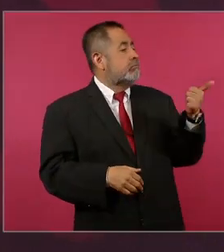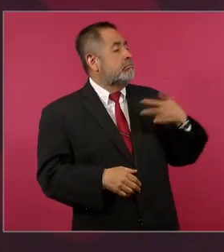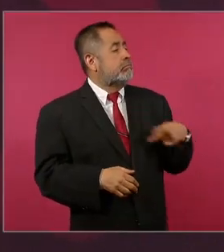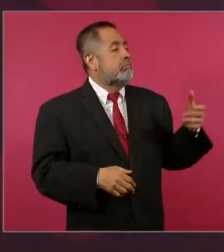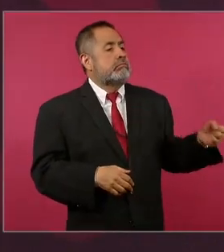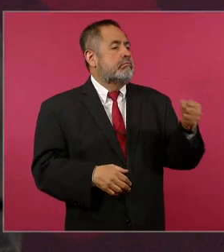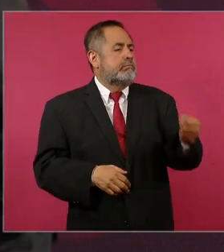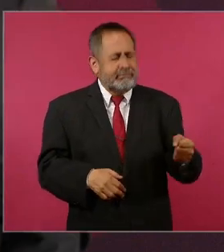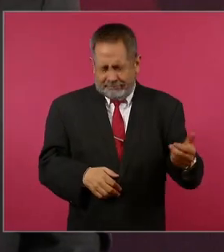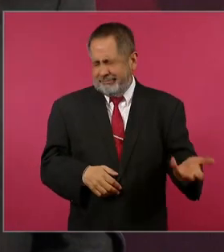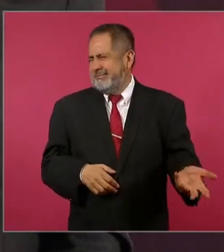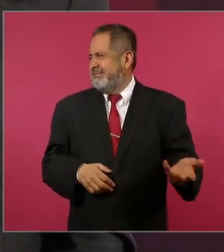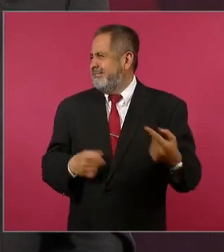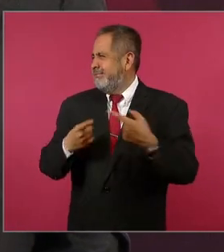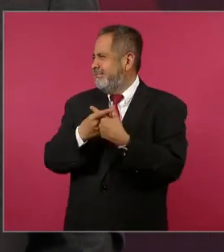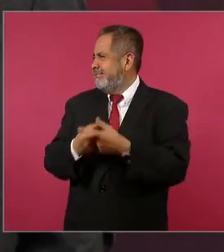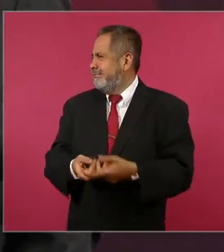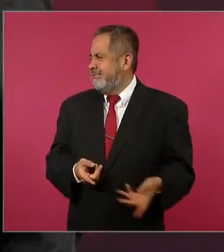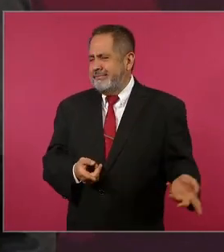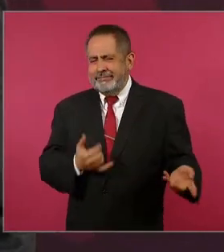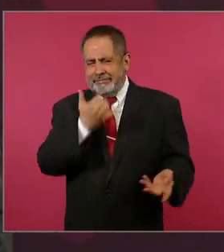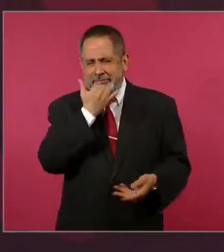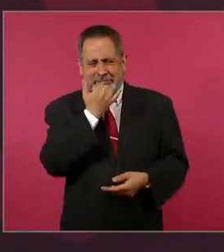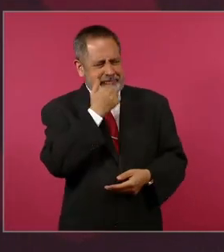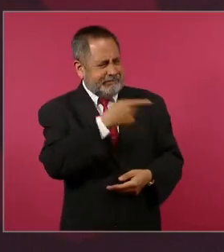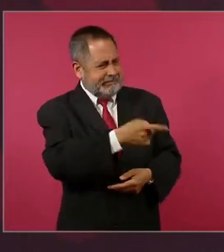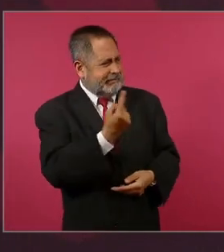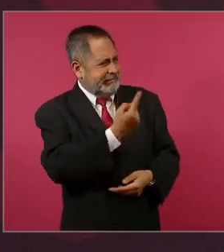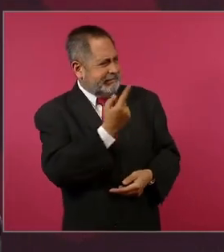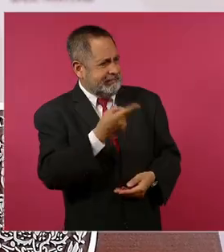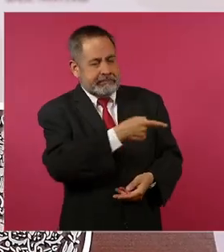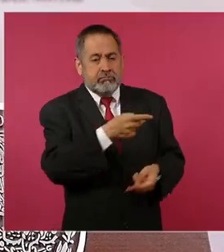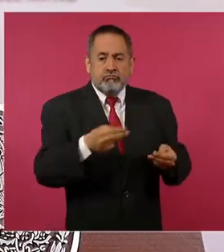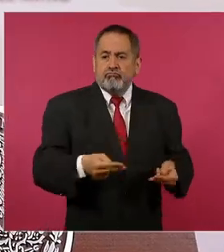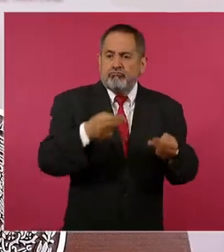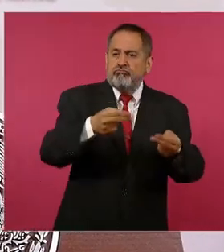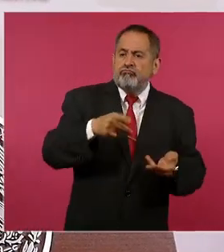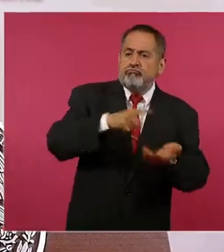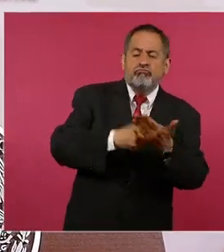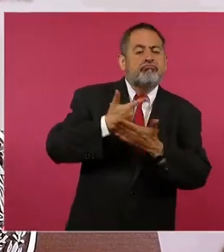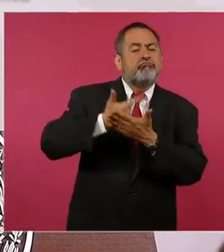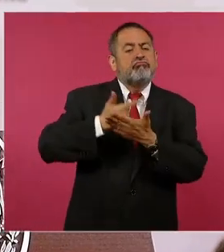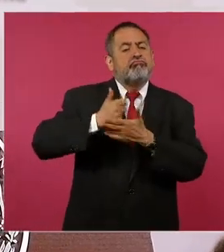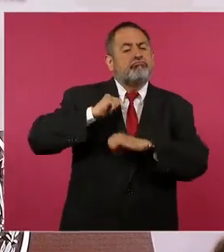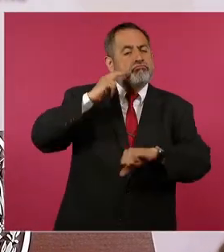¿Cómo poner a un gerente